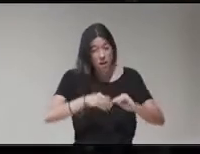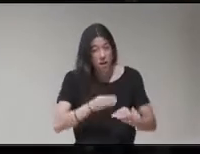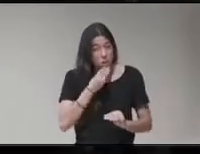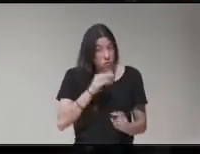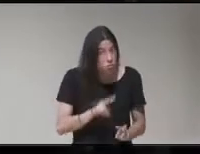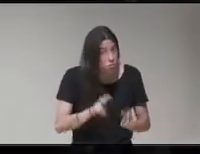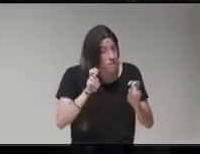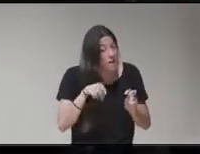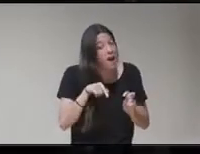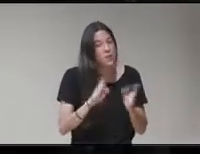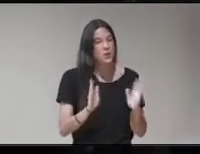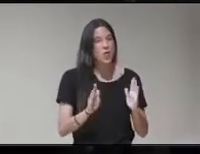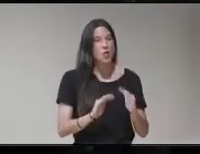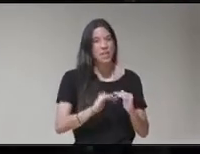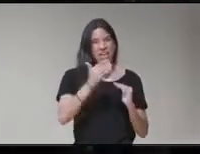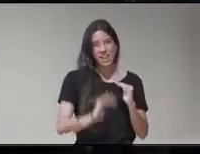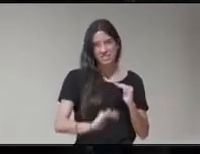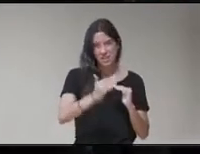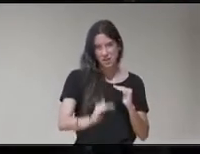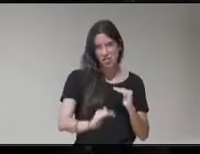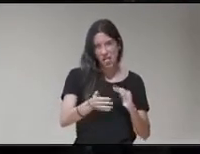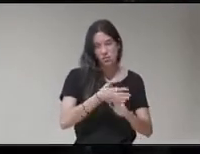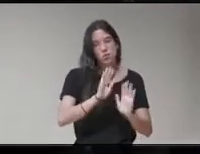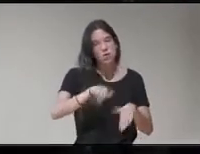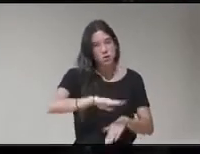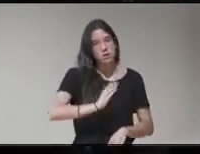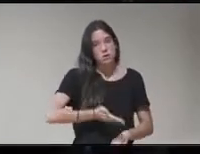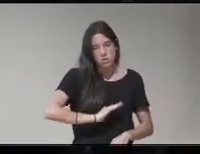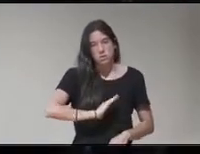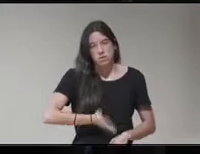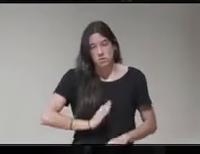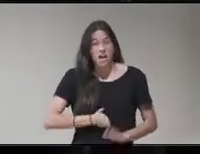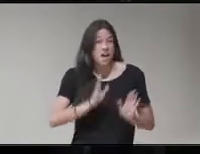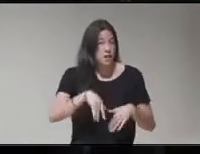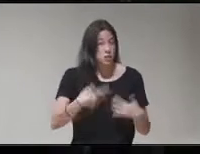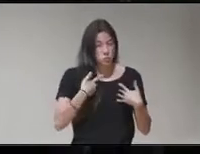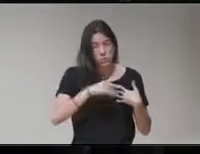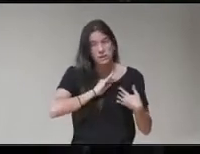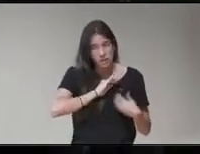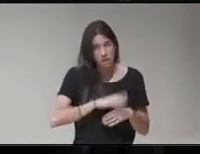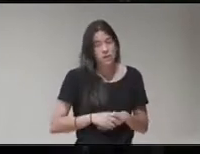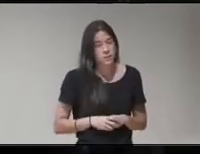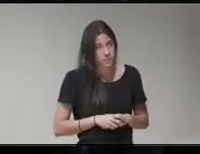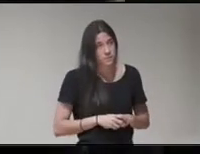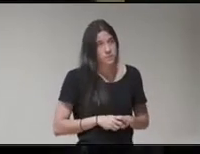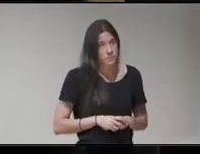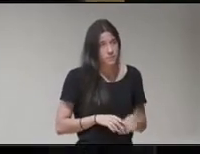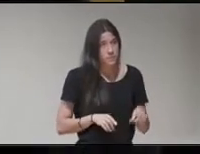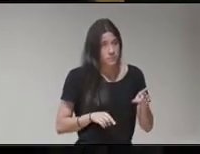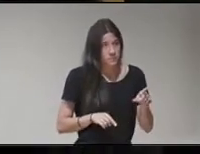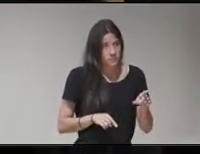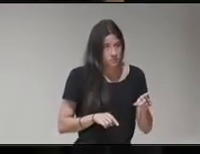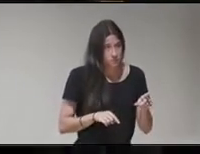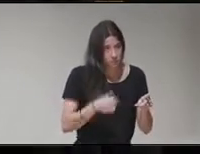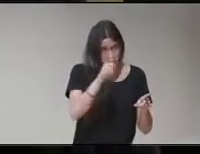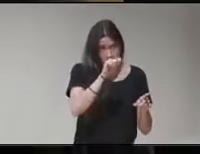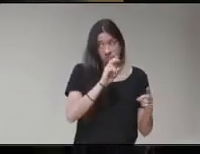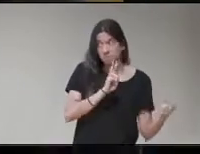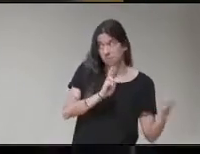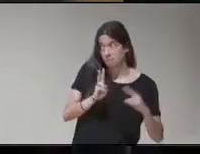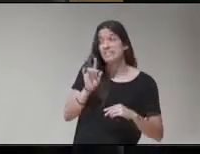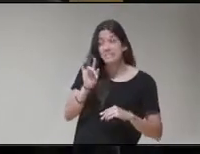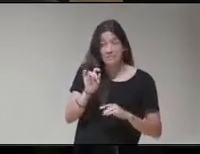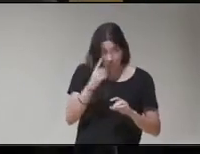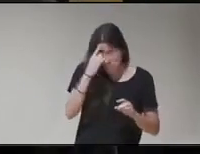hay un periodo de inestabilidad que te las puede hacer pasar canutas. Sí, vamos, me imagino, evidentemente,